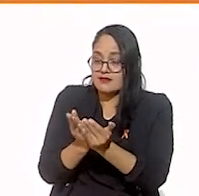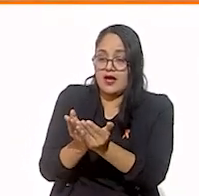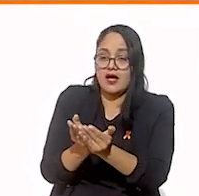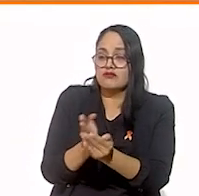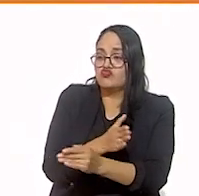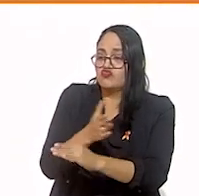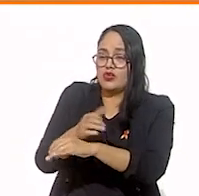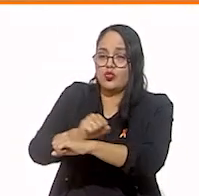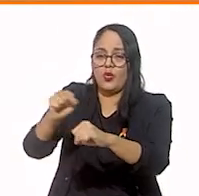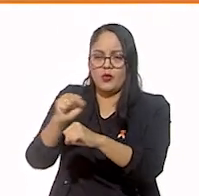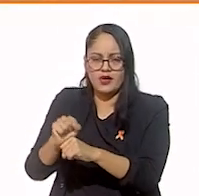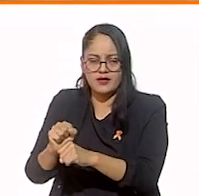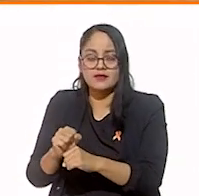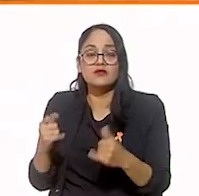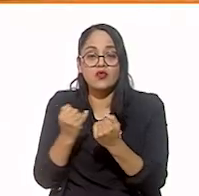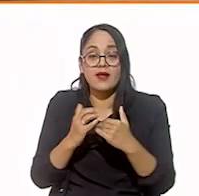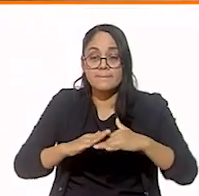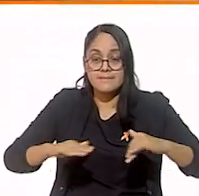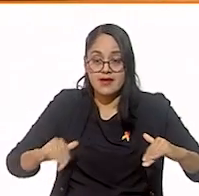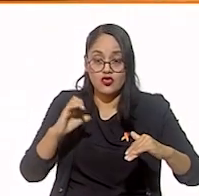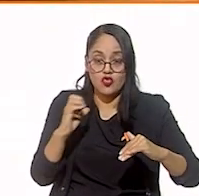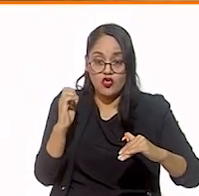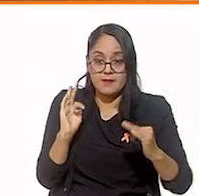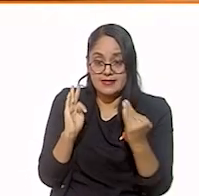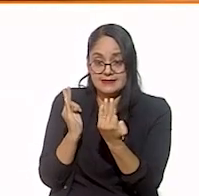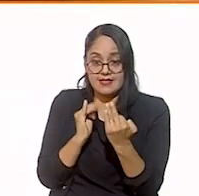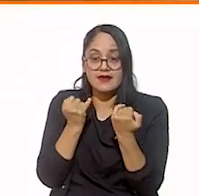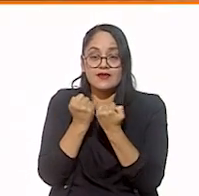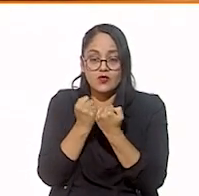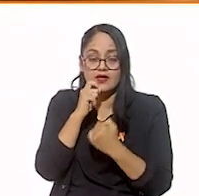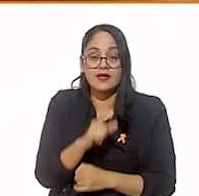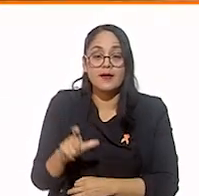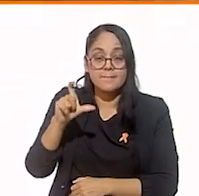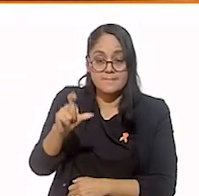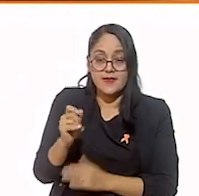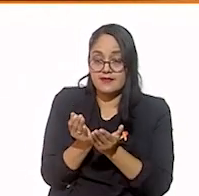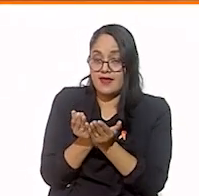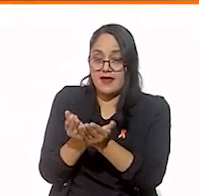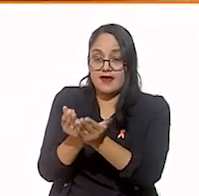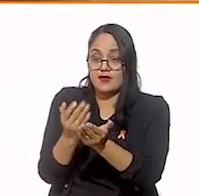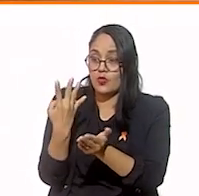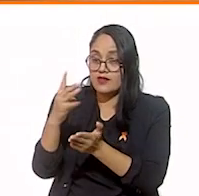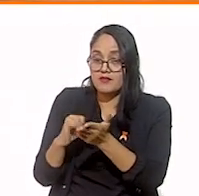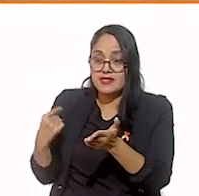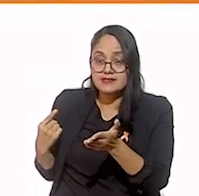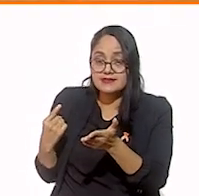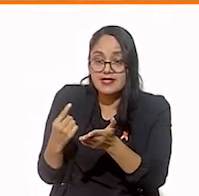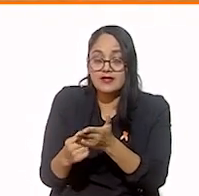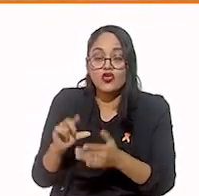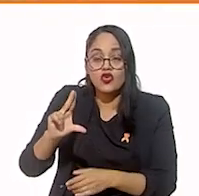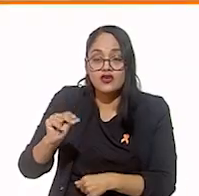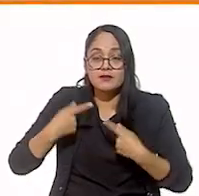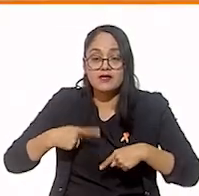también ataques cerca de las aguas territoriales de Colombia. O sea, ha habido, por ejemplo, más de 20 ataques en los últimos 4 meses, donde ha habido más de